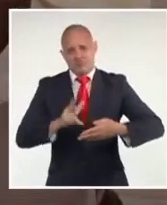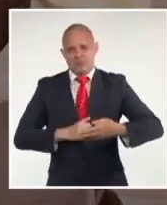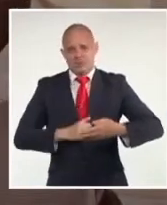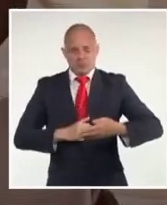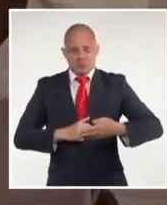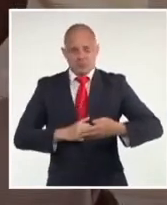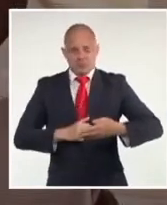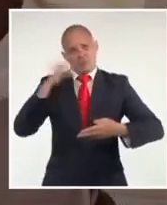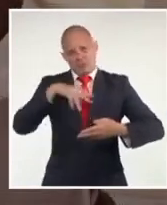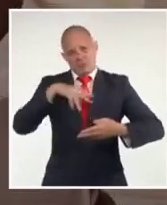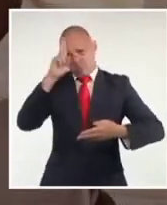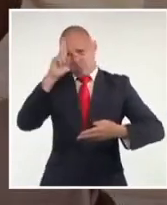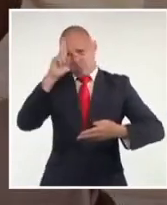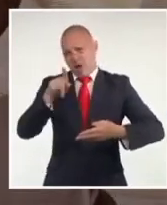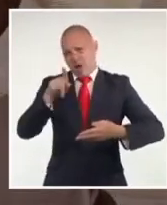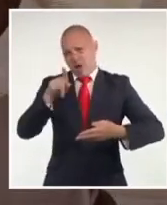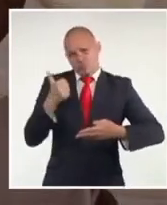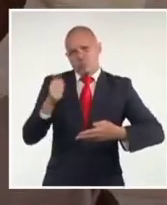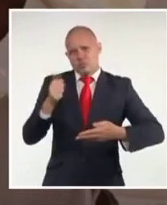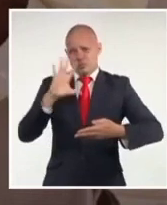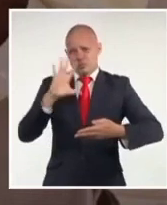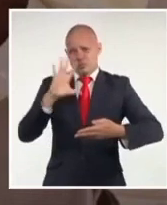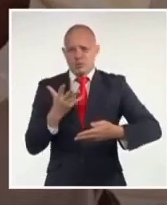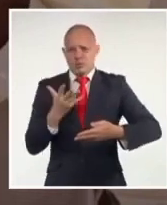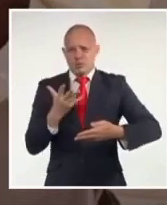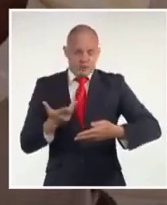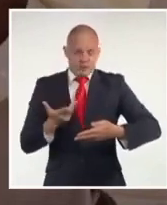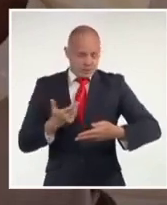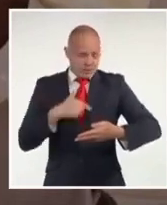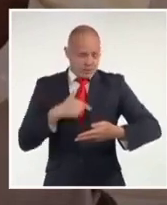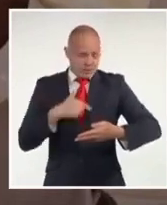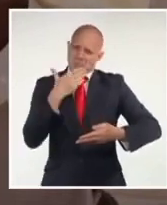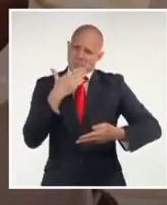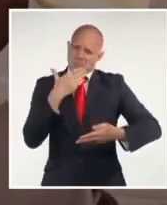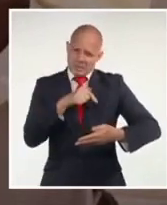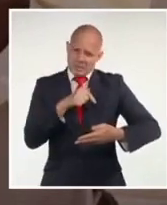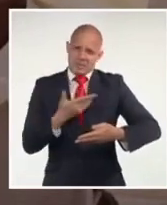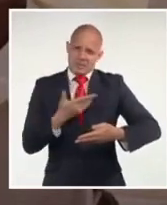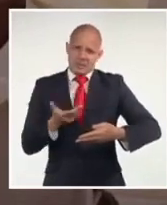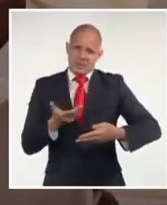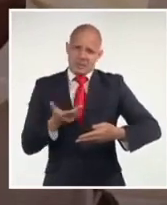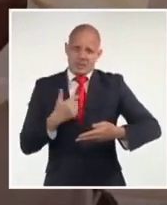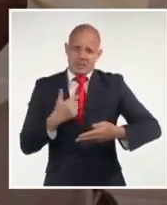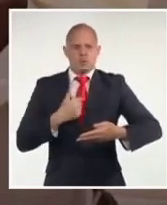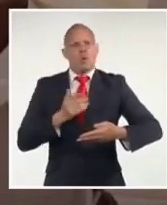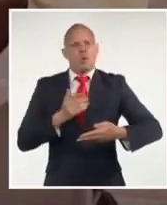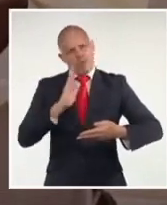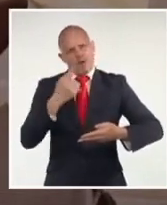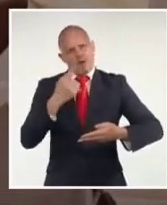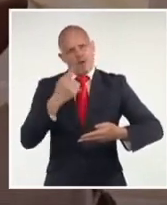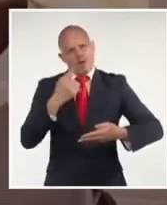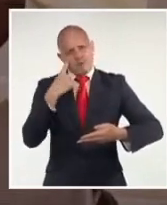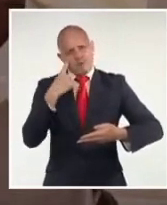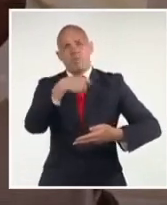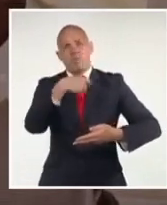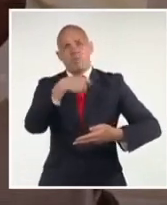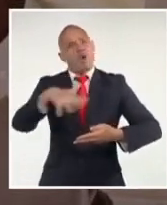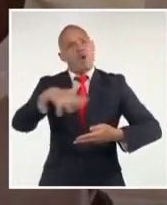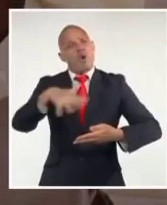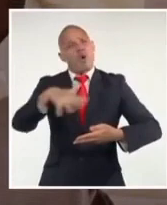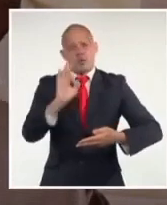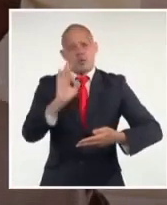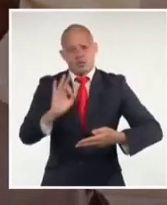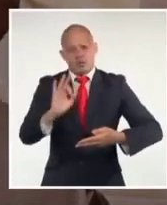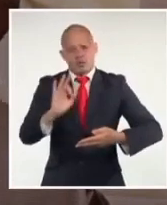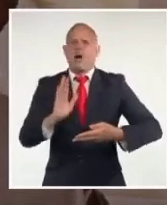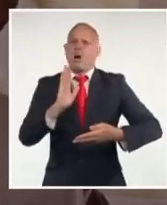posible porque hoy mi hija estuviera bien. Solo hago un llamado a todo el pueblo de Cuba, que cuiden